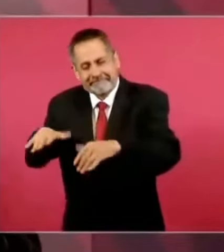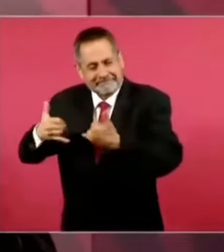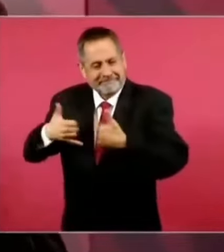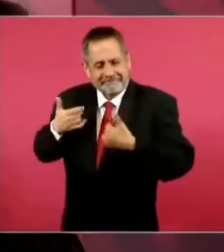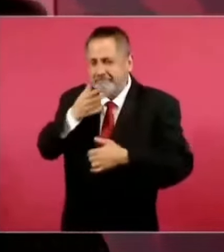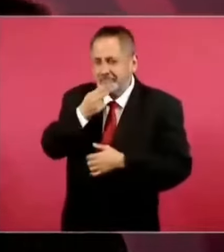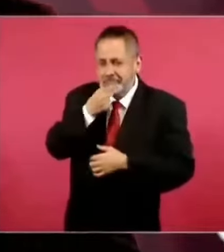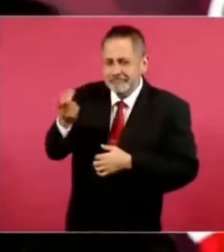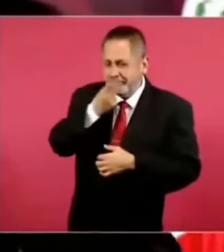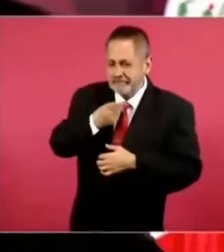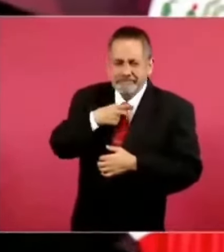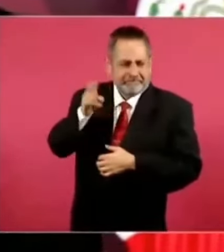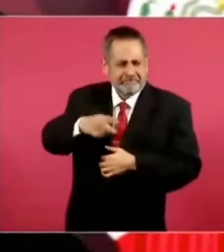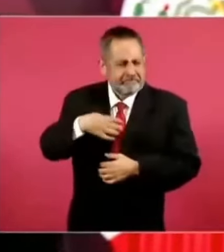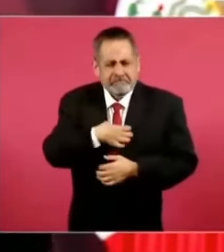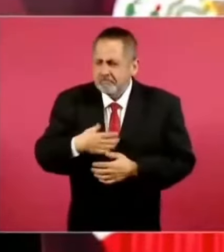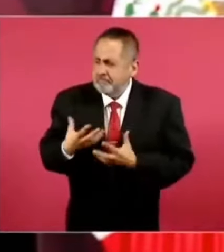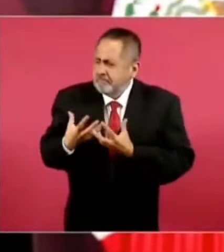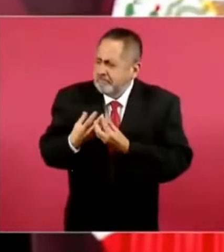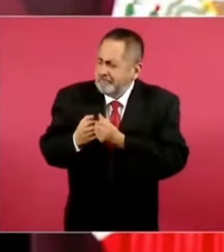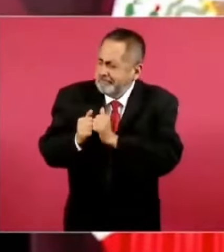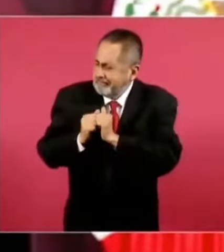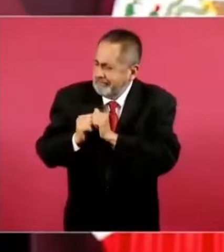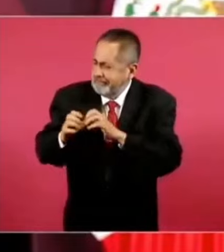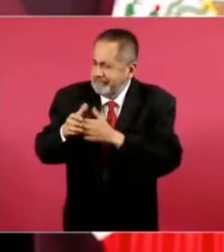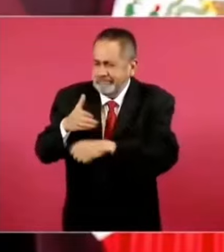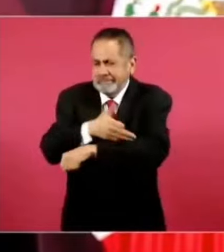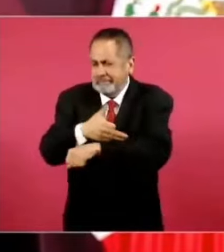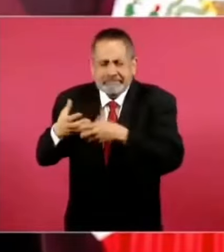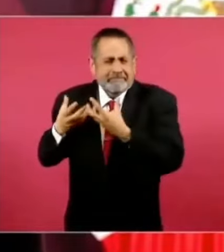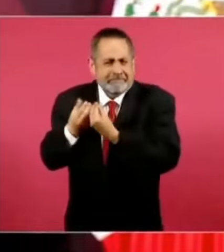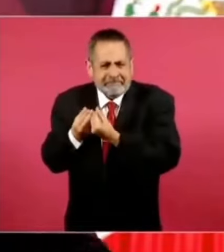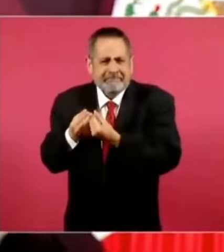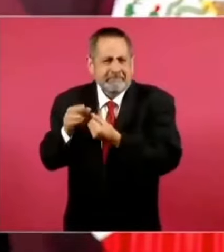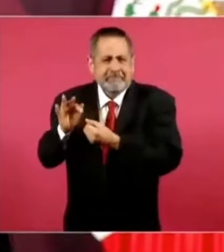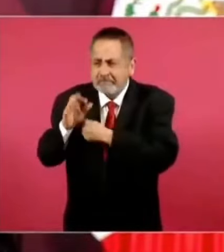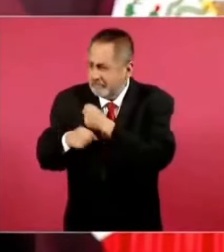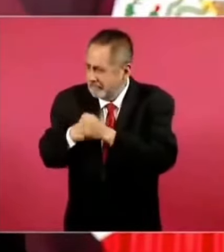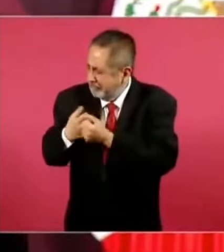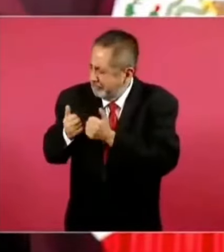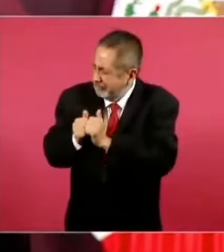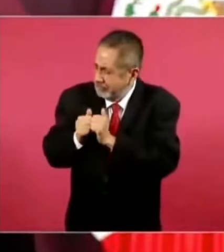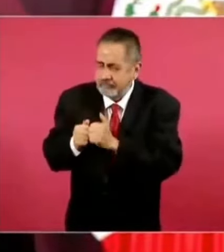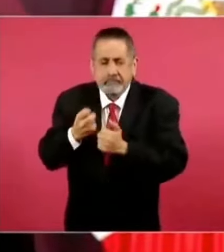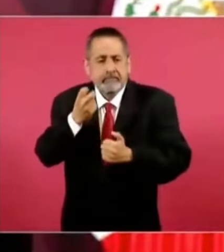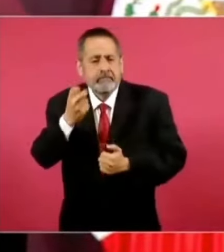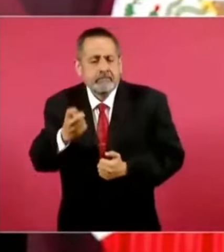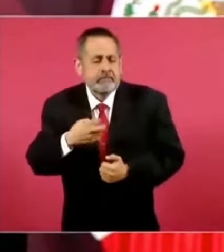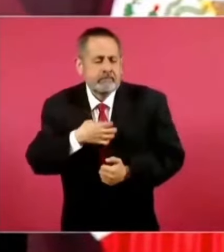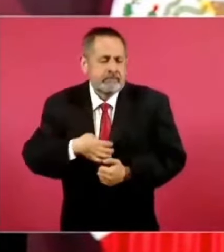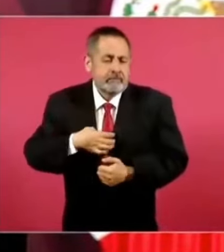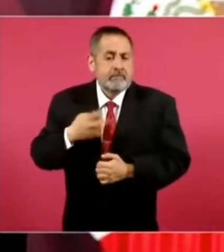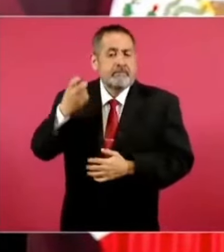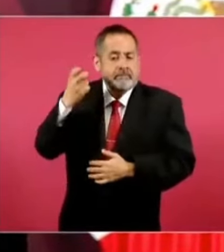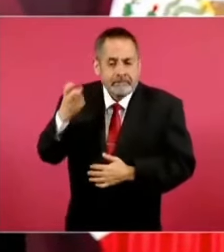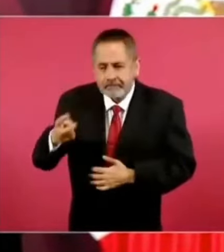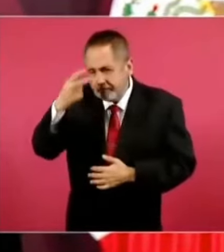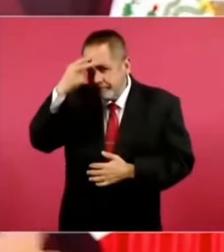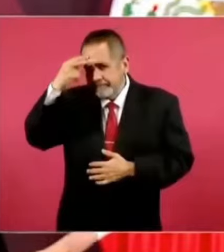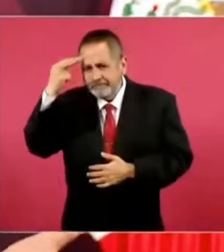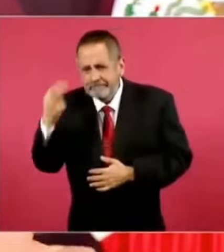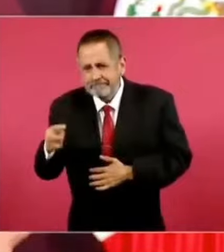con mucho gusto. Sí. Eso es México. Y